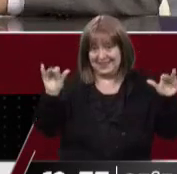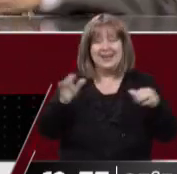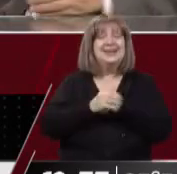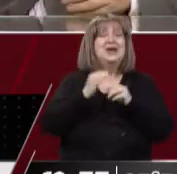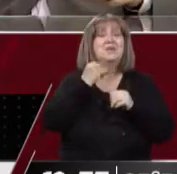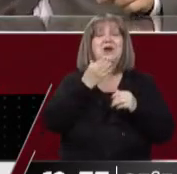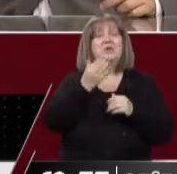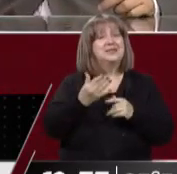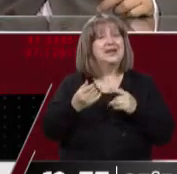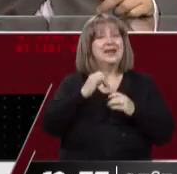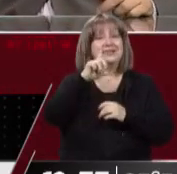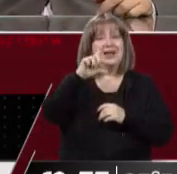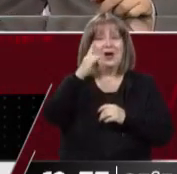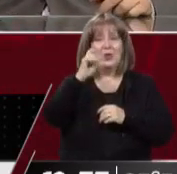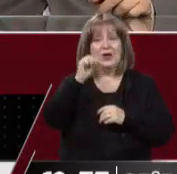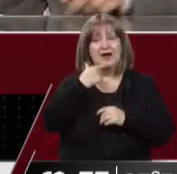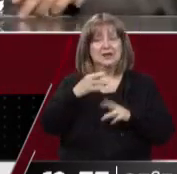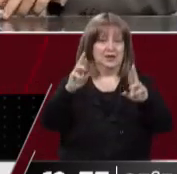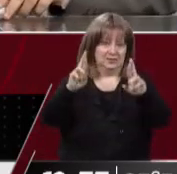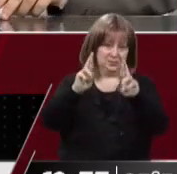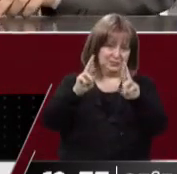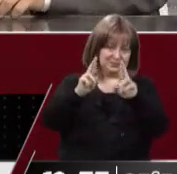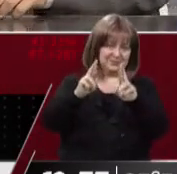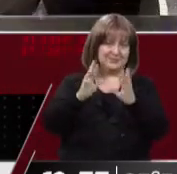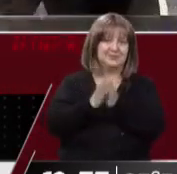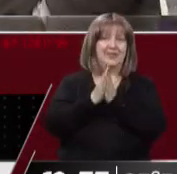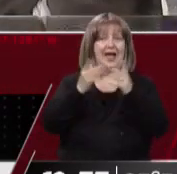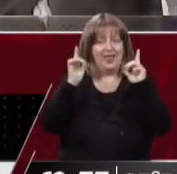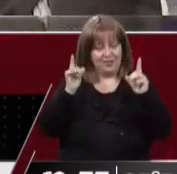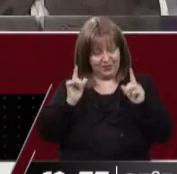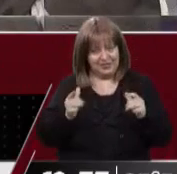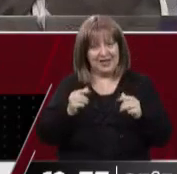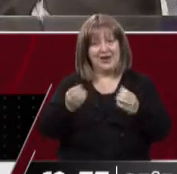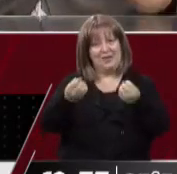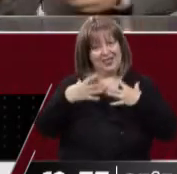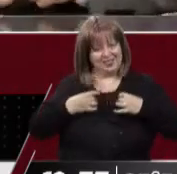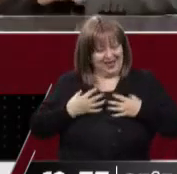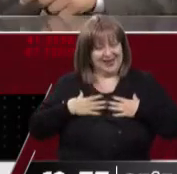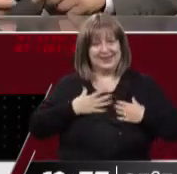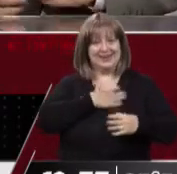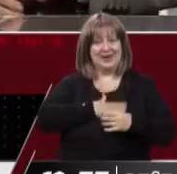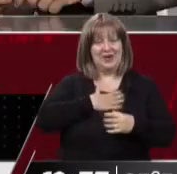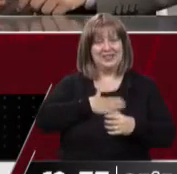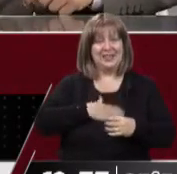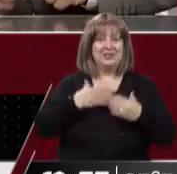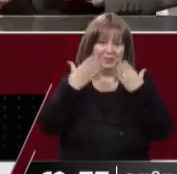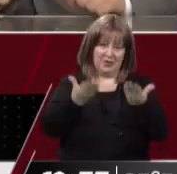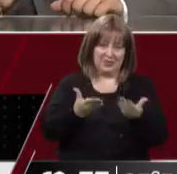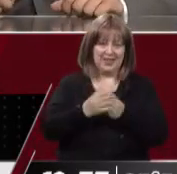Lucas, nos ha encantado la nota, les deseamos lo mejor, ya están disfrutando un montón, así que bueno, nos han hecho felices a nosotros también. Un ratito.